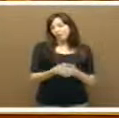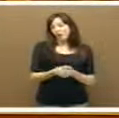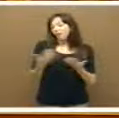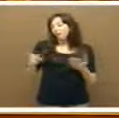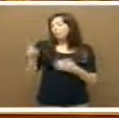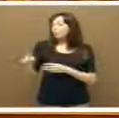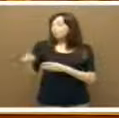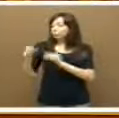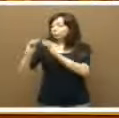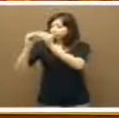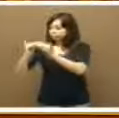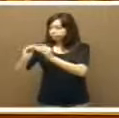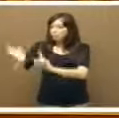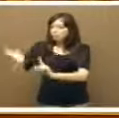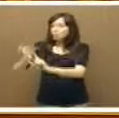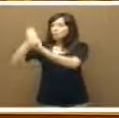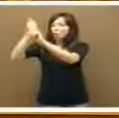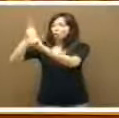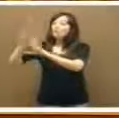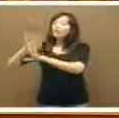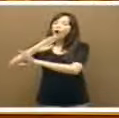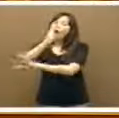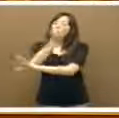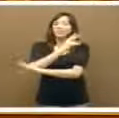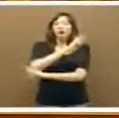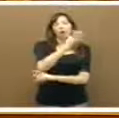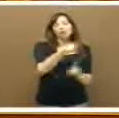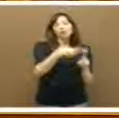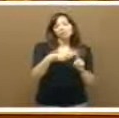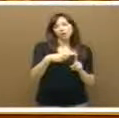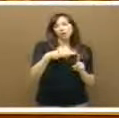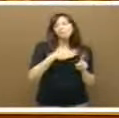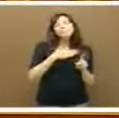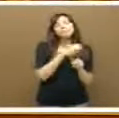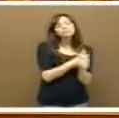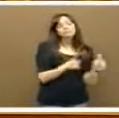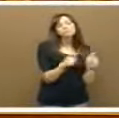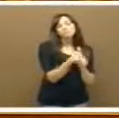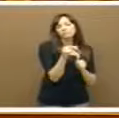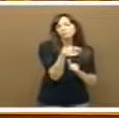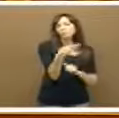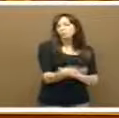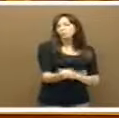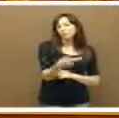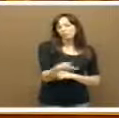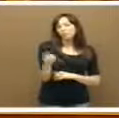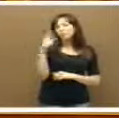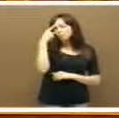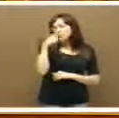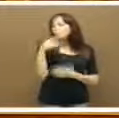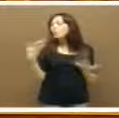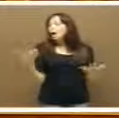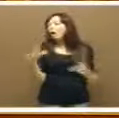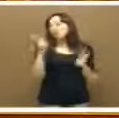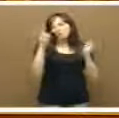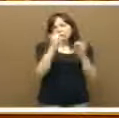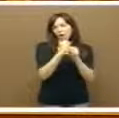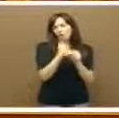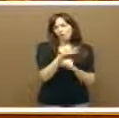usted sabe que ha ido en detrimento de otra que para nosotros sí es la más importante y que sabe que estoy recibiendo, que es la del empleo.